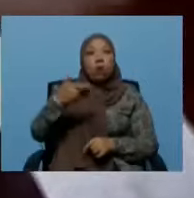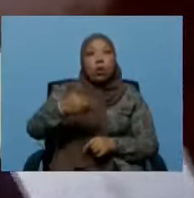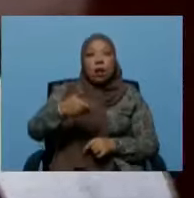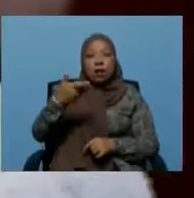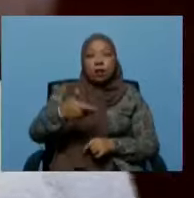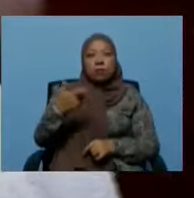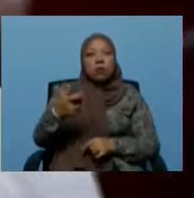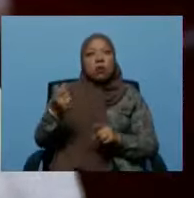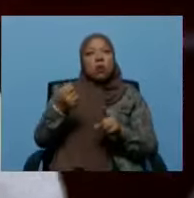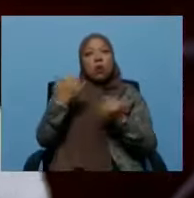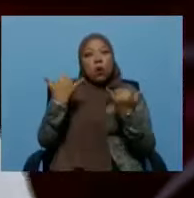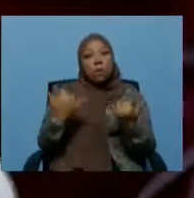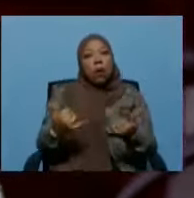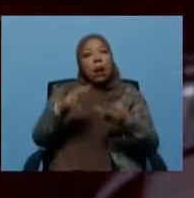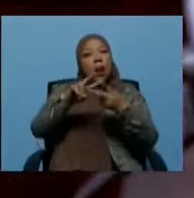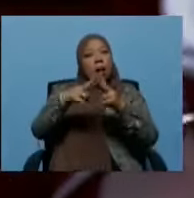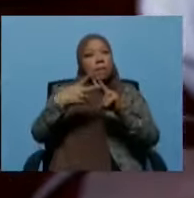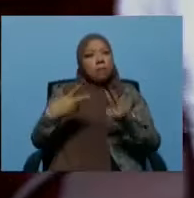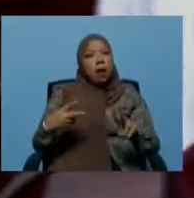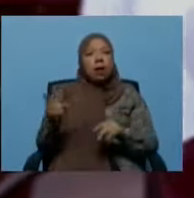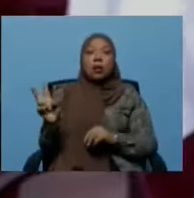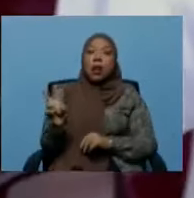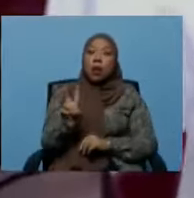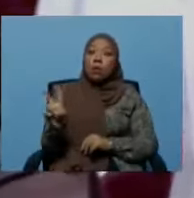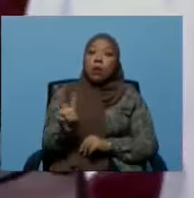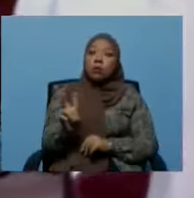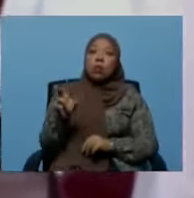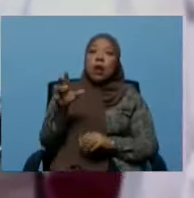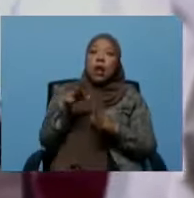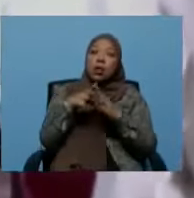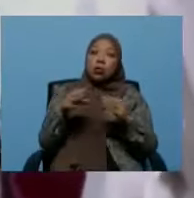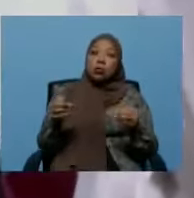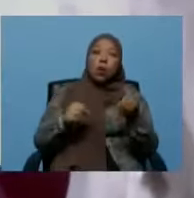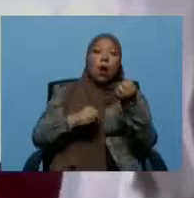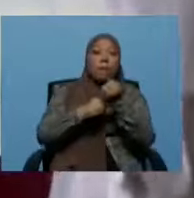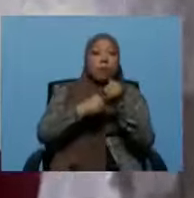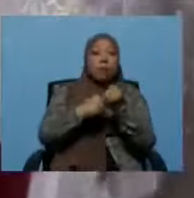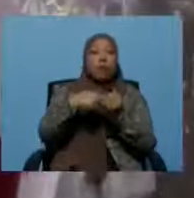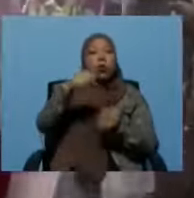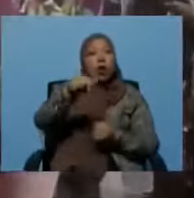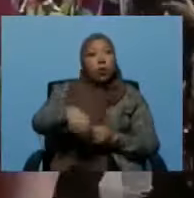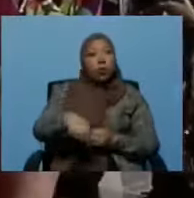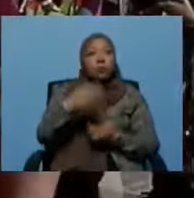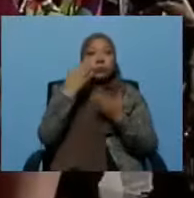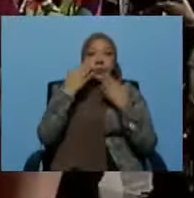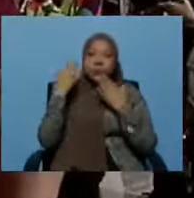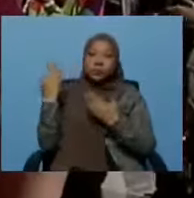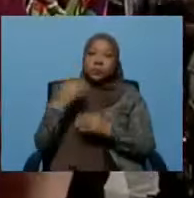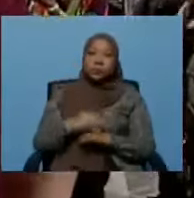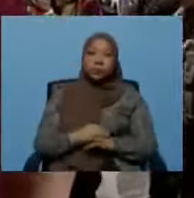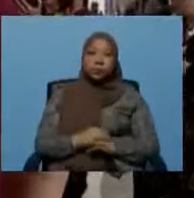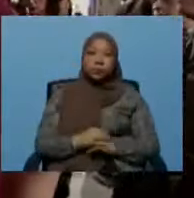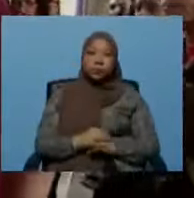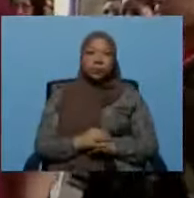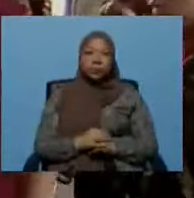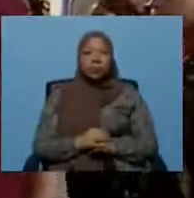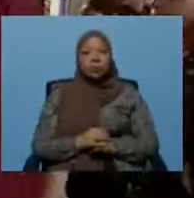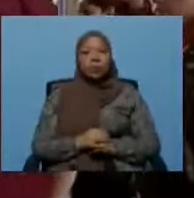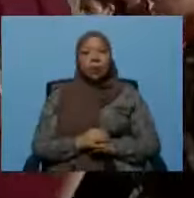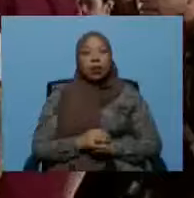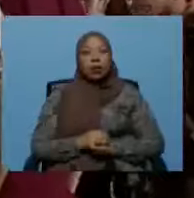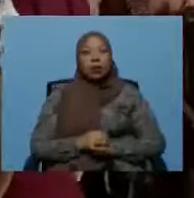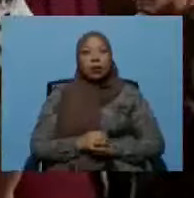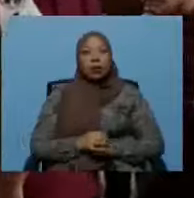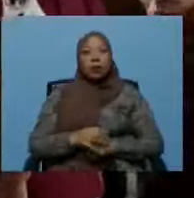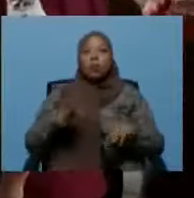una importante batalla para garantizar la paz, que es la columna vertebral por lo cual hoy en día el gobierno bolivariano